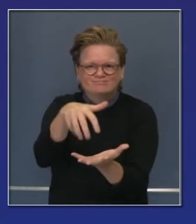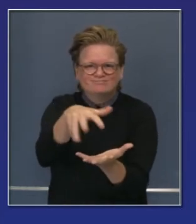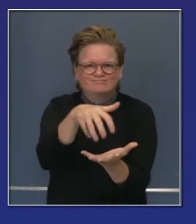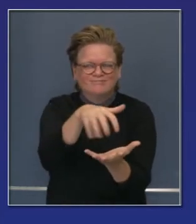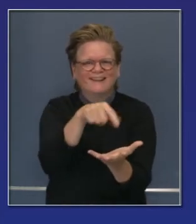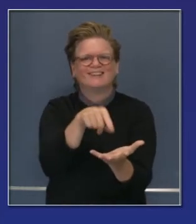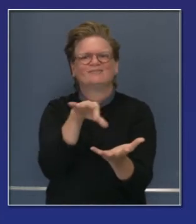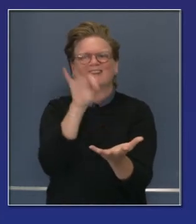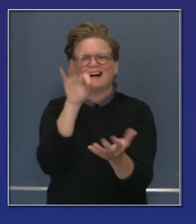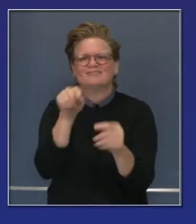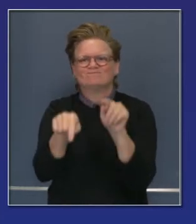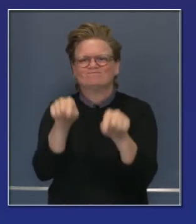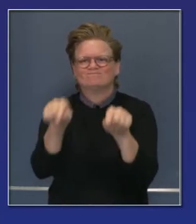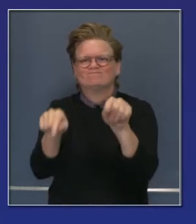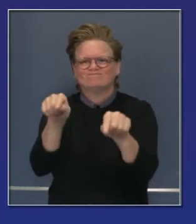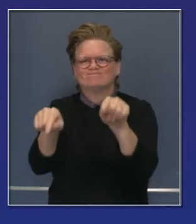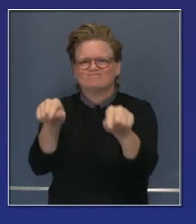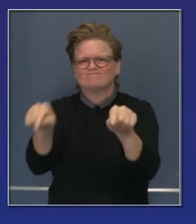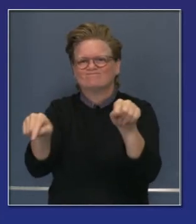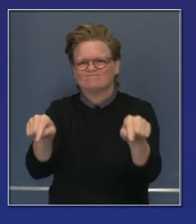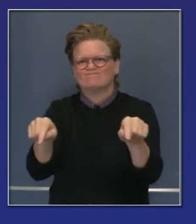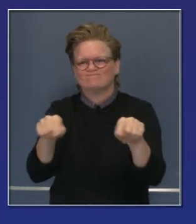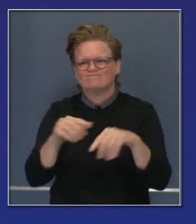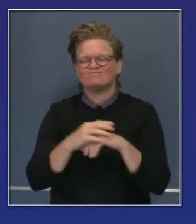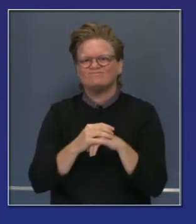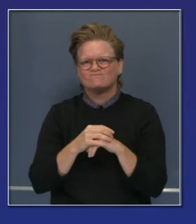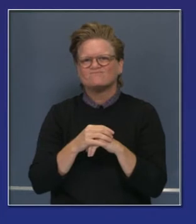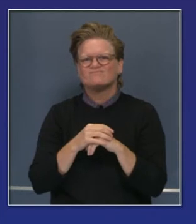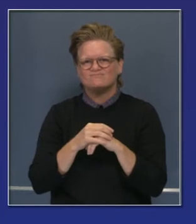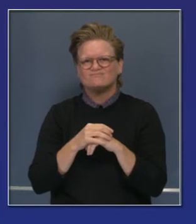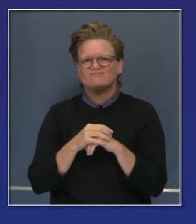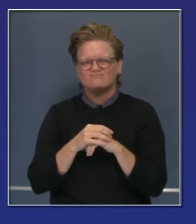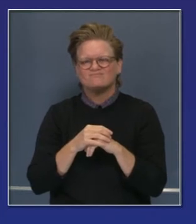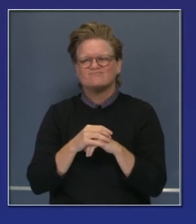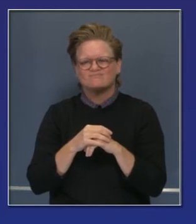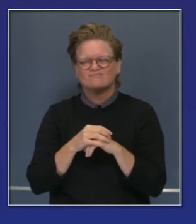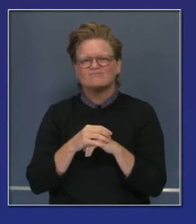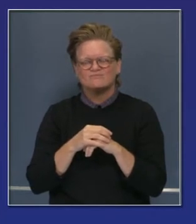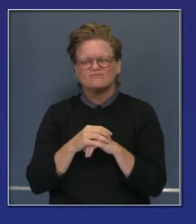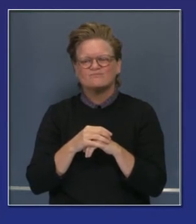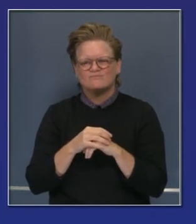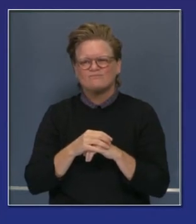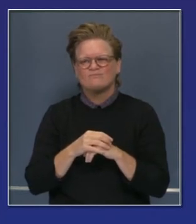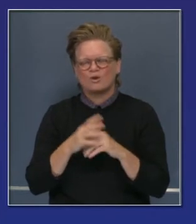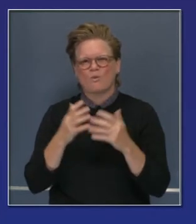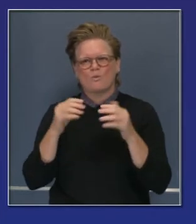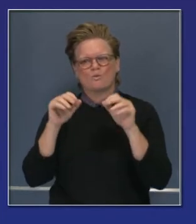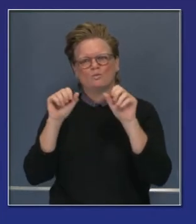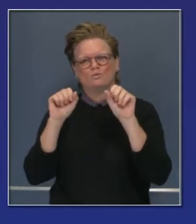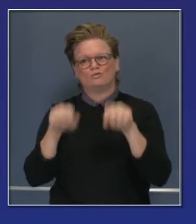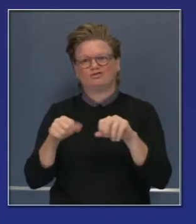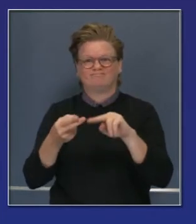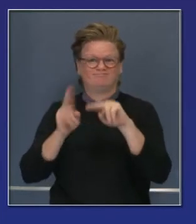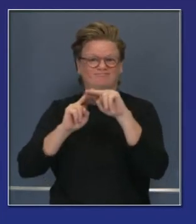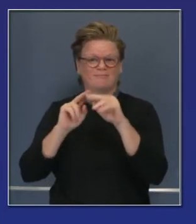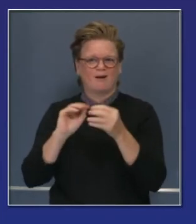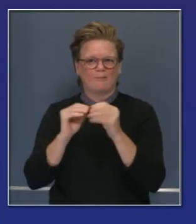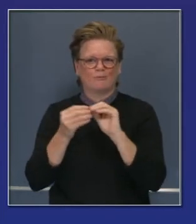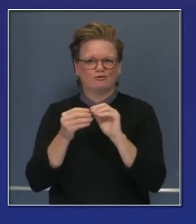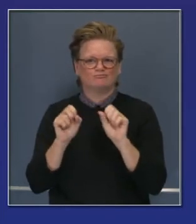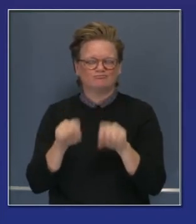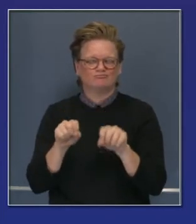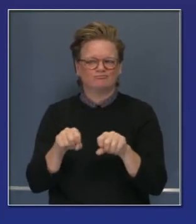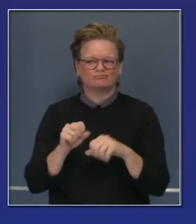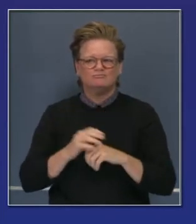casas. Seguimos evaluando los daños, la devastación, las posibles muertes relacionadas a estos